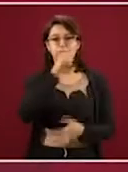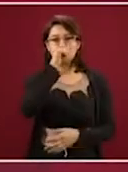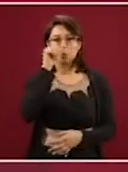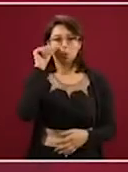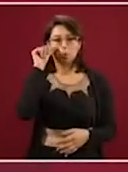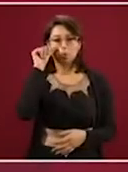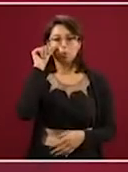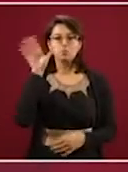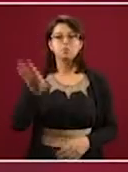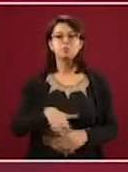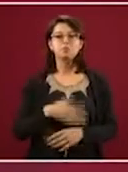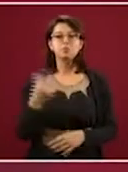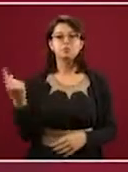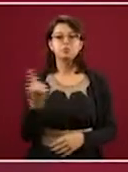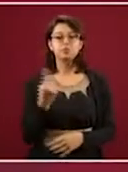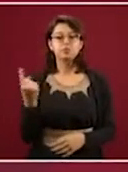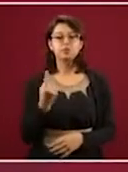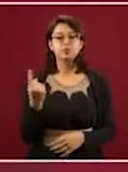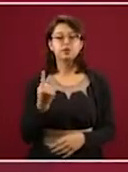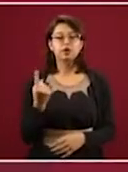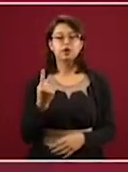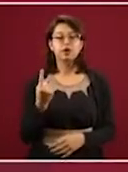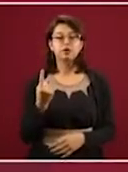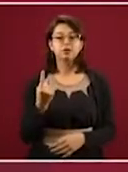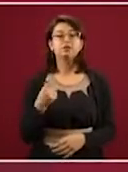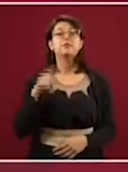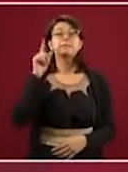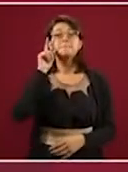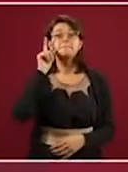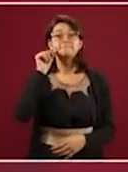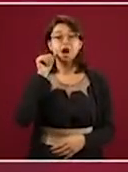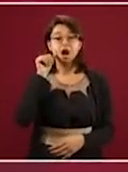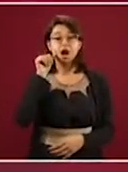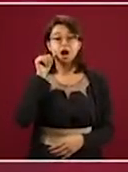porque vamos a tener mañana